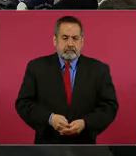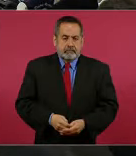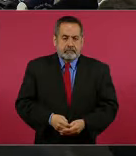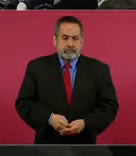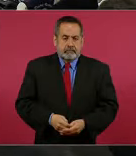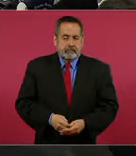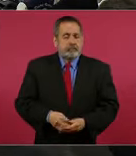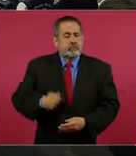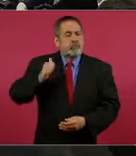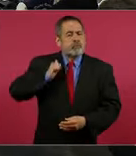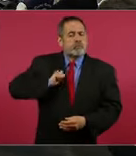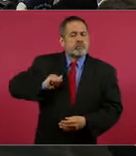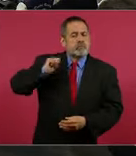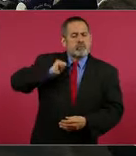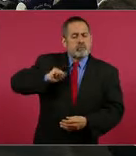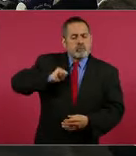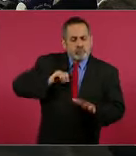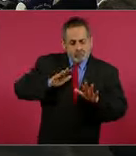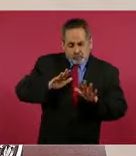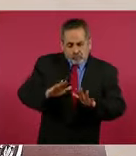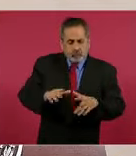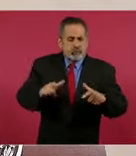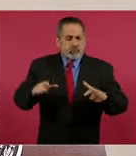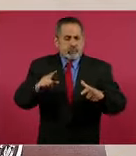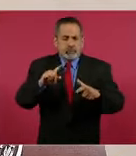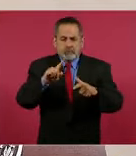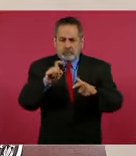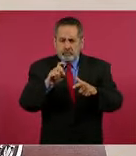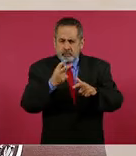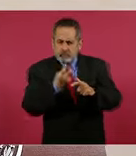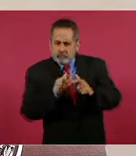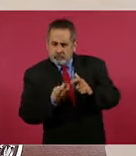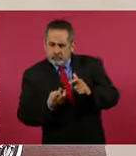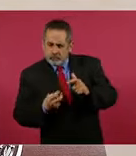zonas arqueológicas, cenotes,